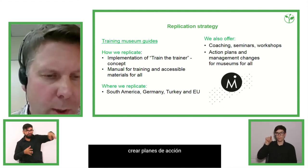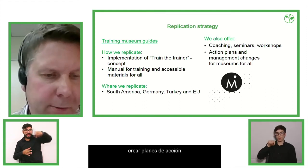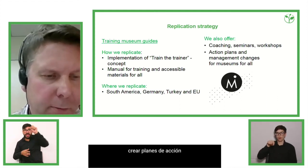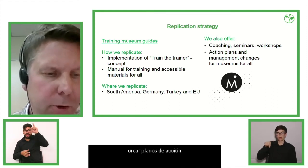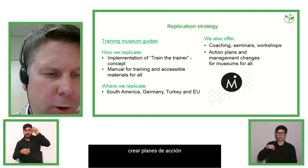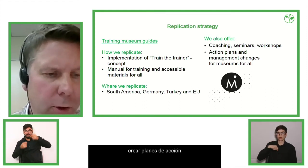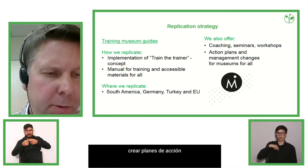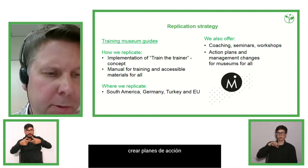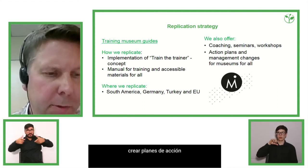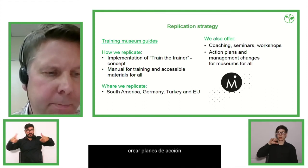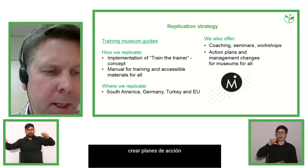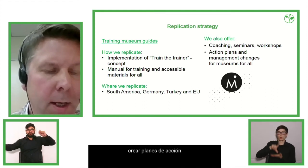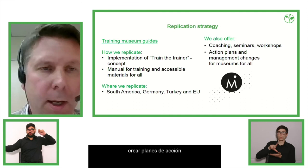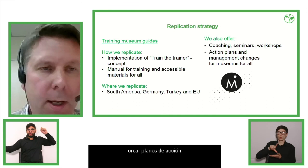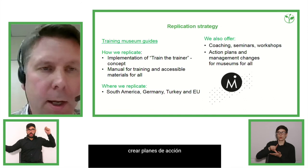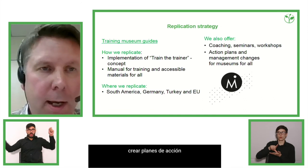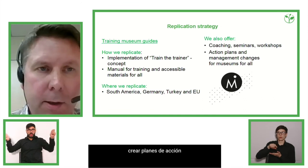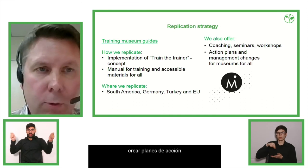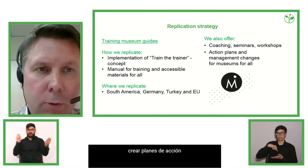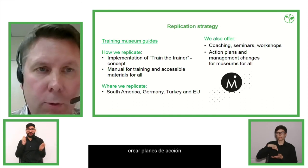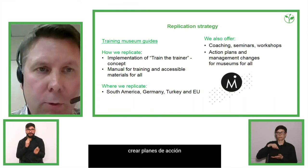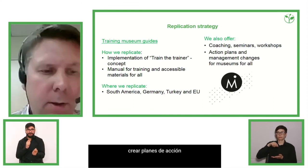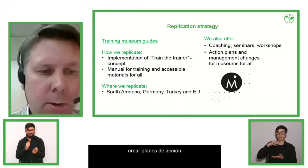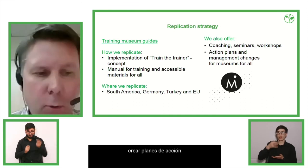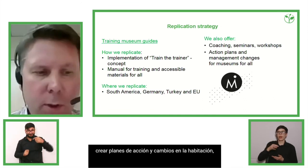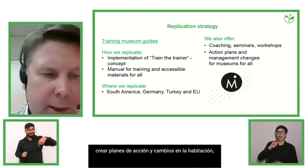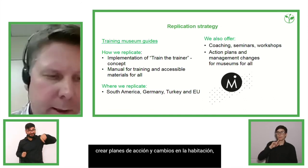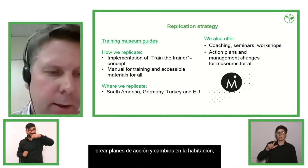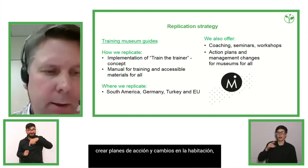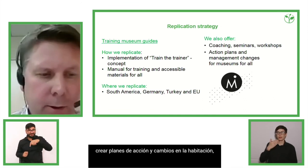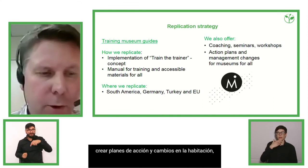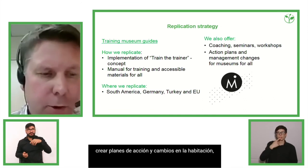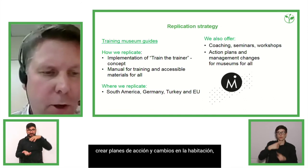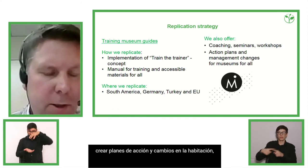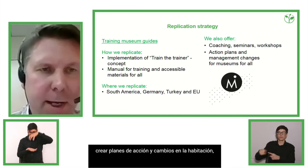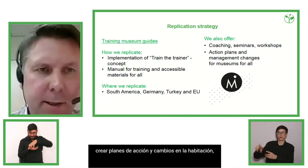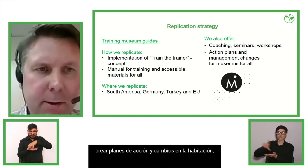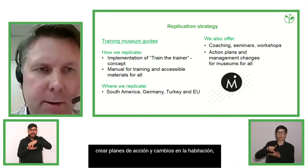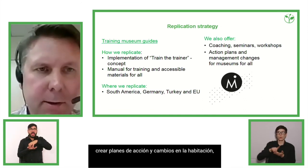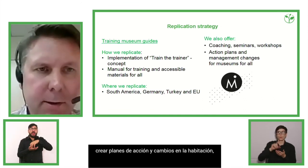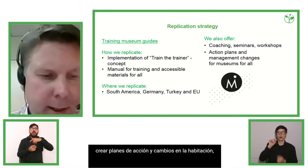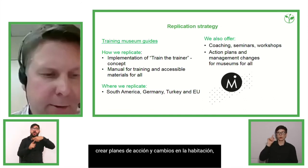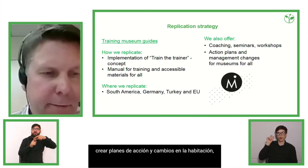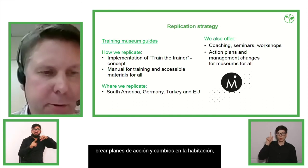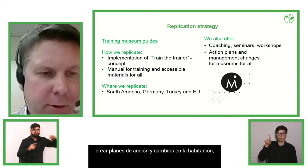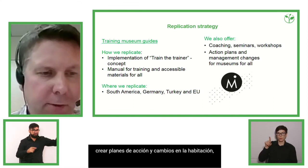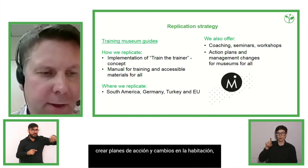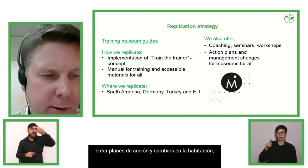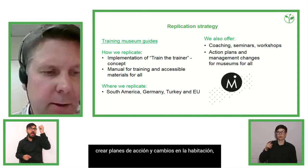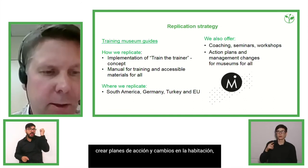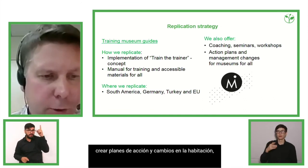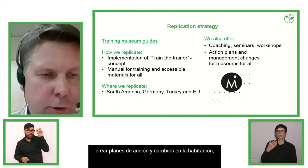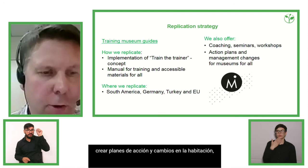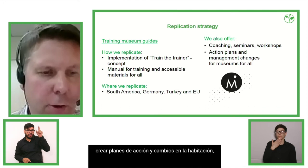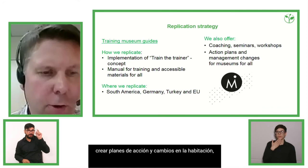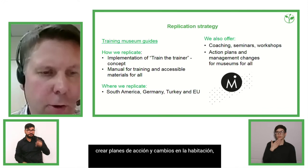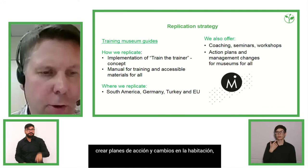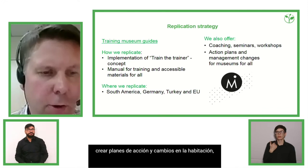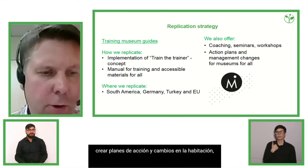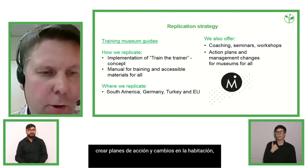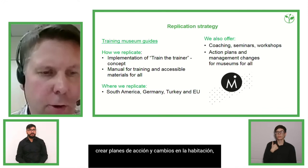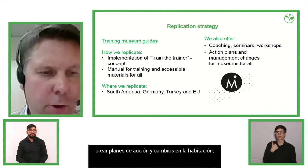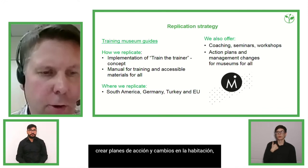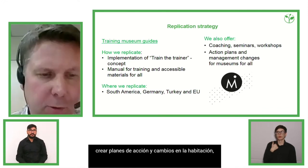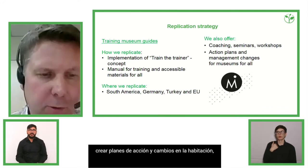Frankfurt, en otras partes de Alemania. Y también estamos en contacto, como Nifkul